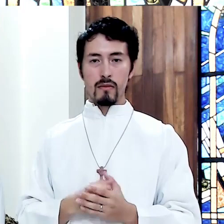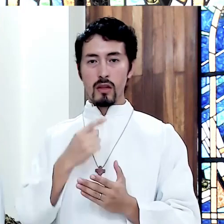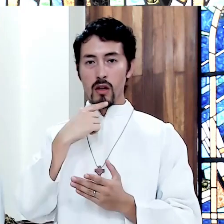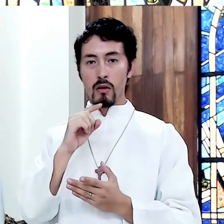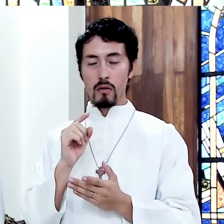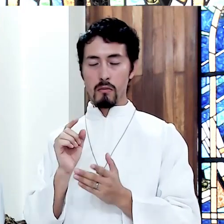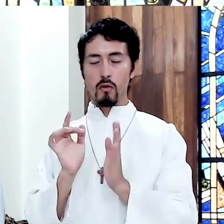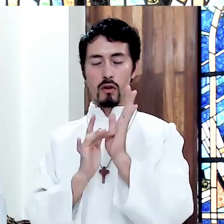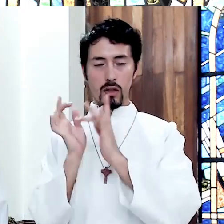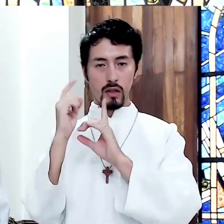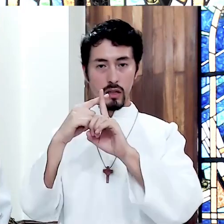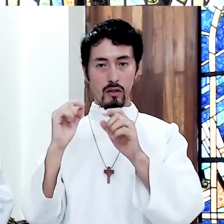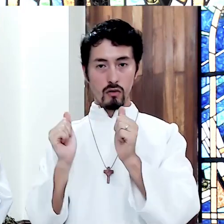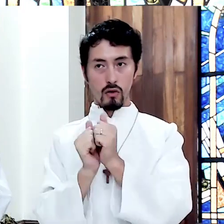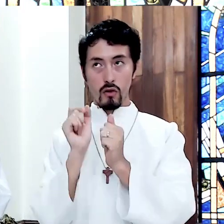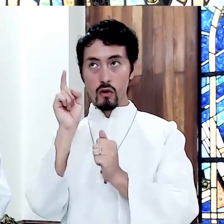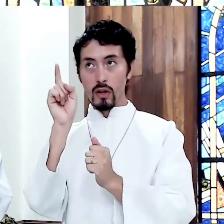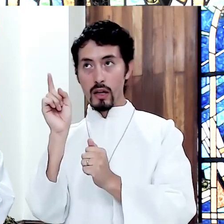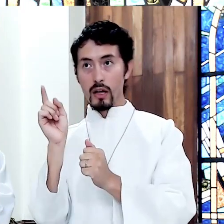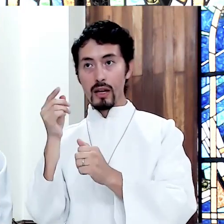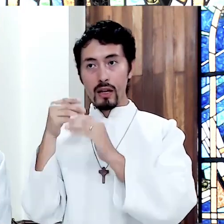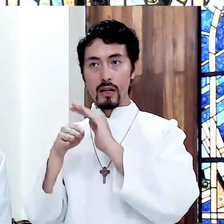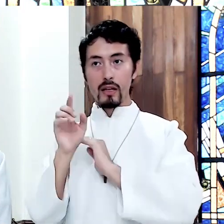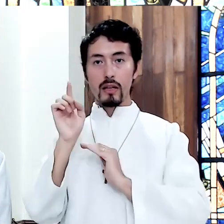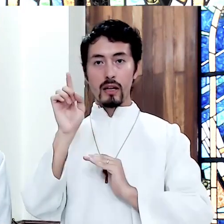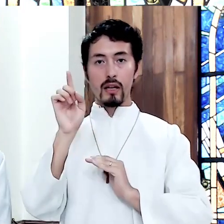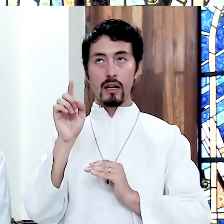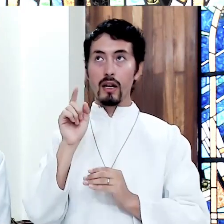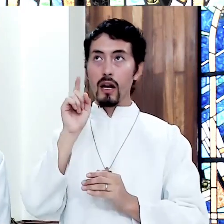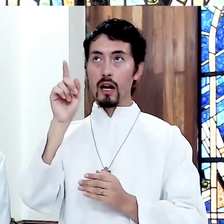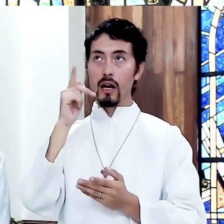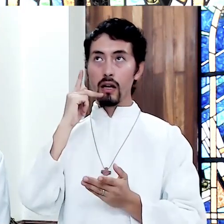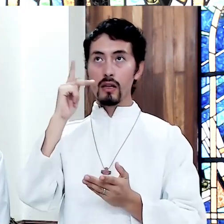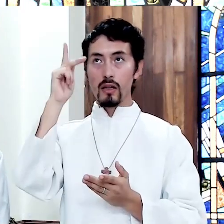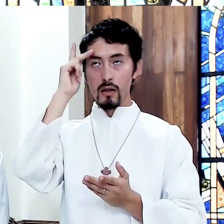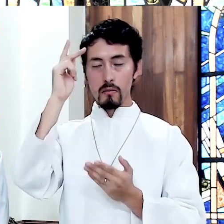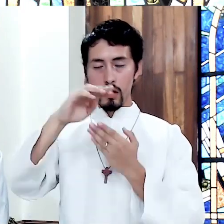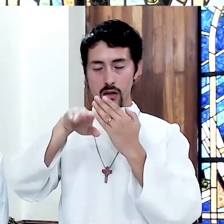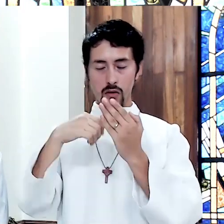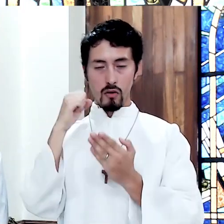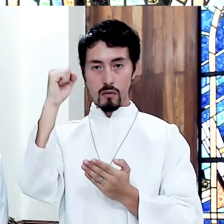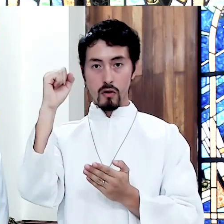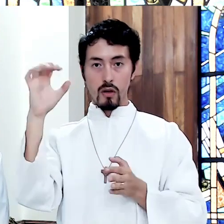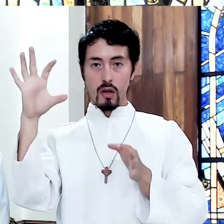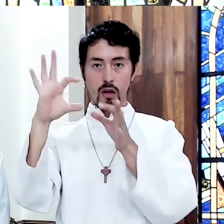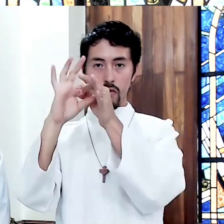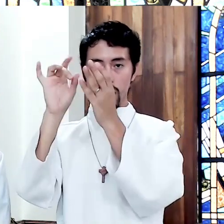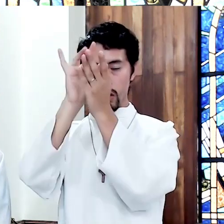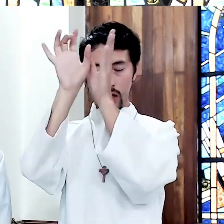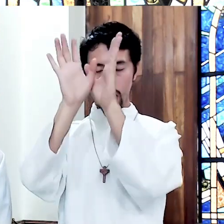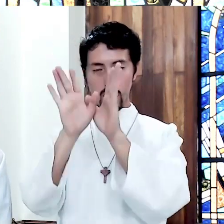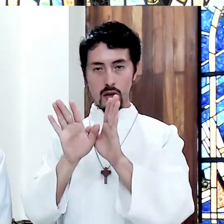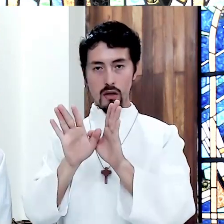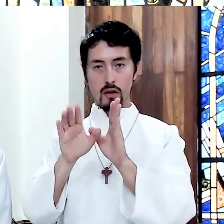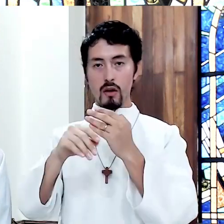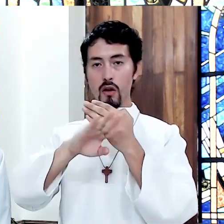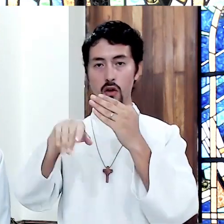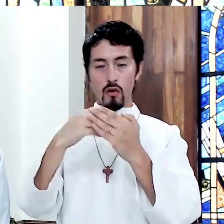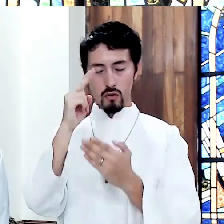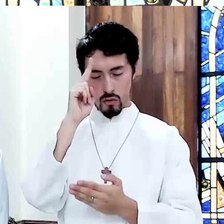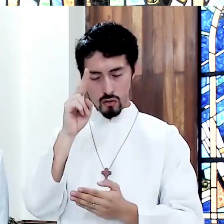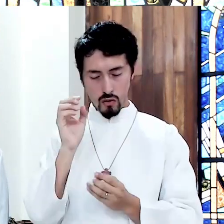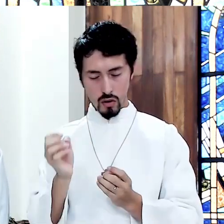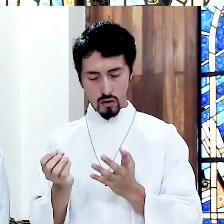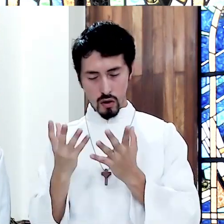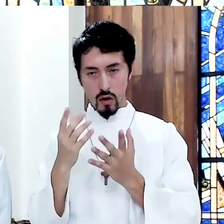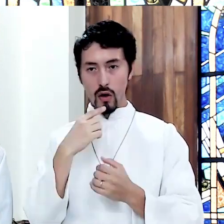él y en él, a ti, Dios Padre omnipotente, en la unidad del Espíritu Santo, todo honor y toda